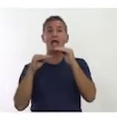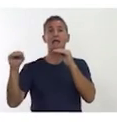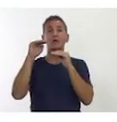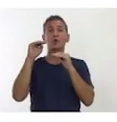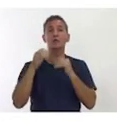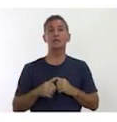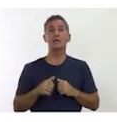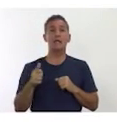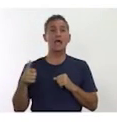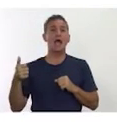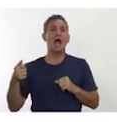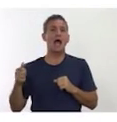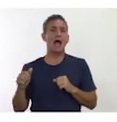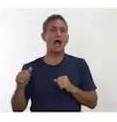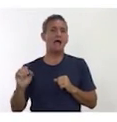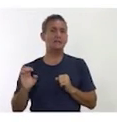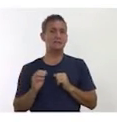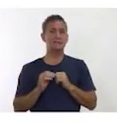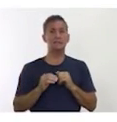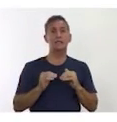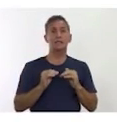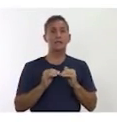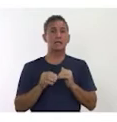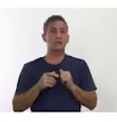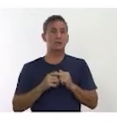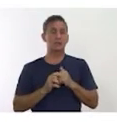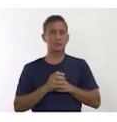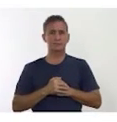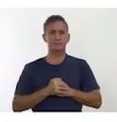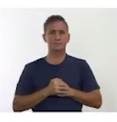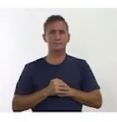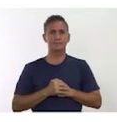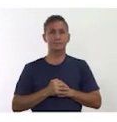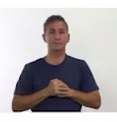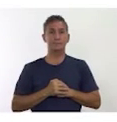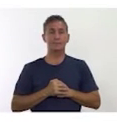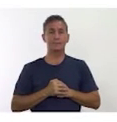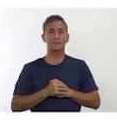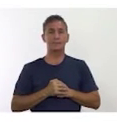la solución de problemas sobre el efecto fotoeléctrico.